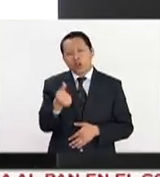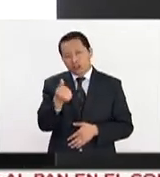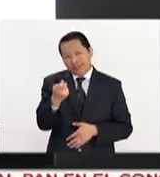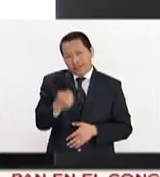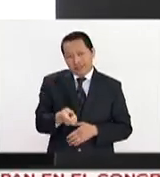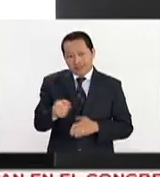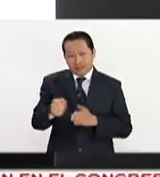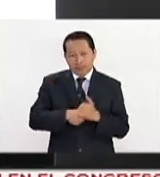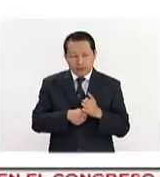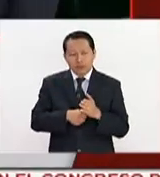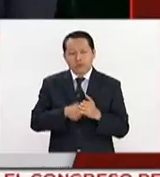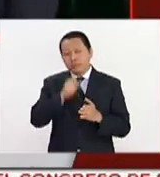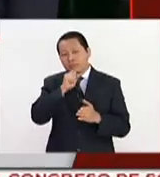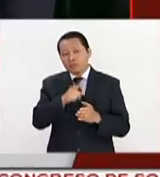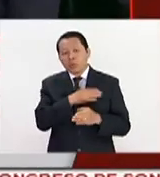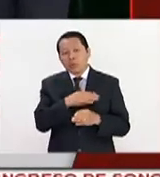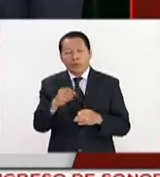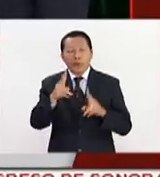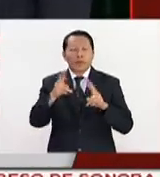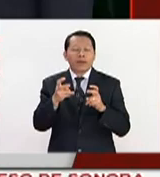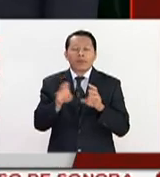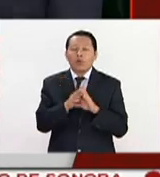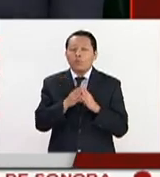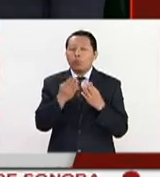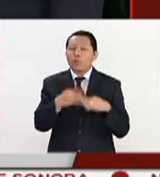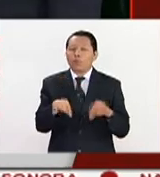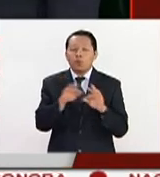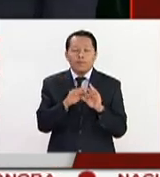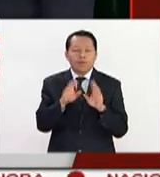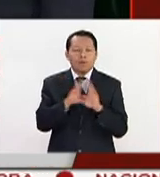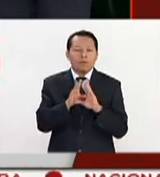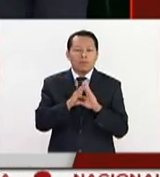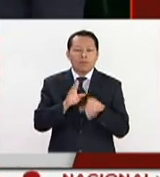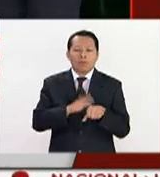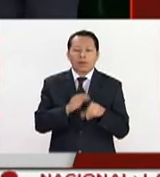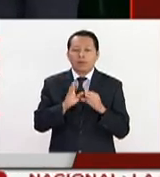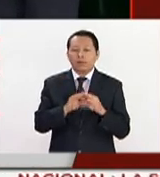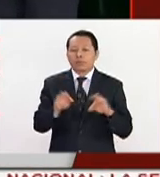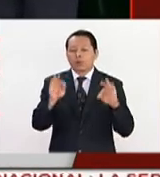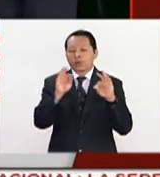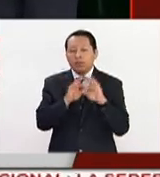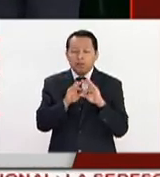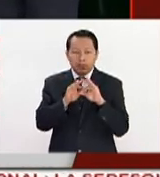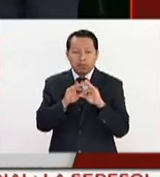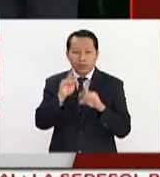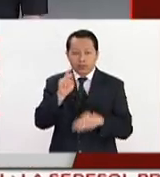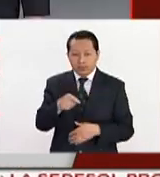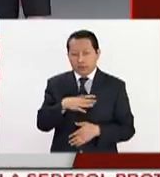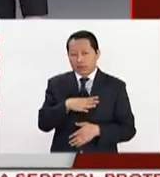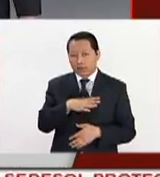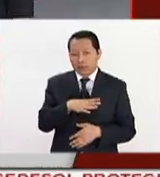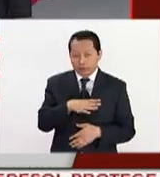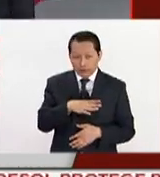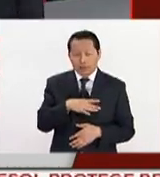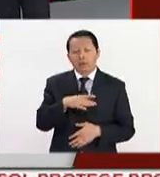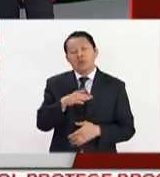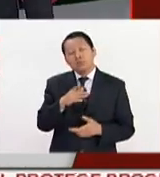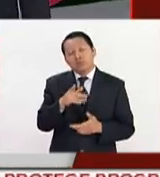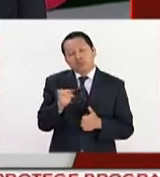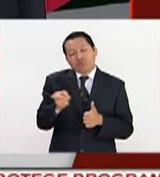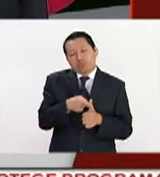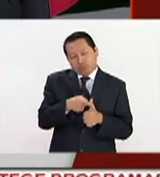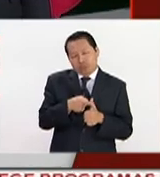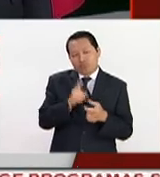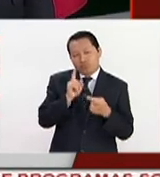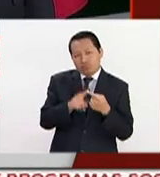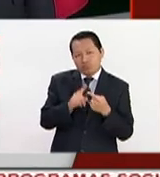mes. Y bueno, pues es un tema sumamente relevante, sobre todo en el contexto en el que tú lo planteas. Por un lado